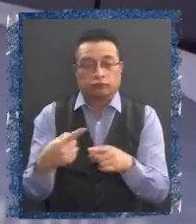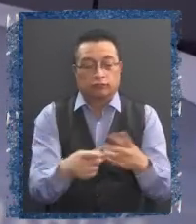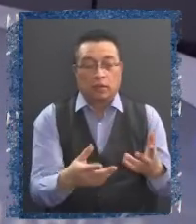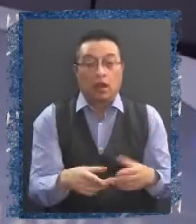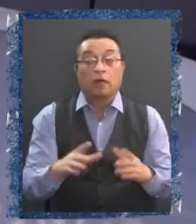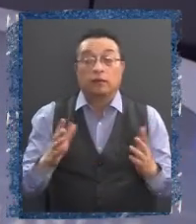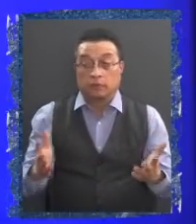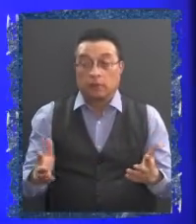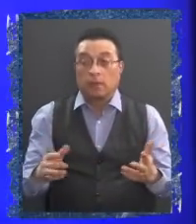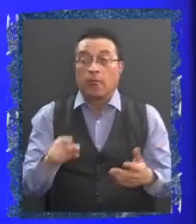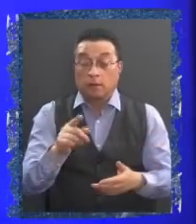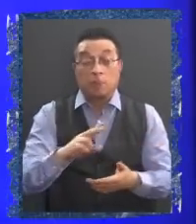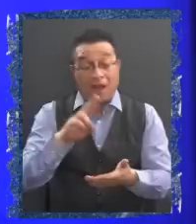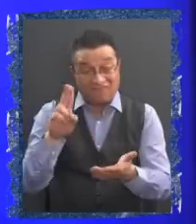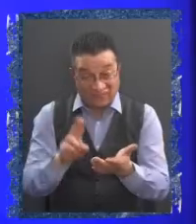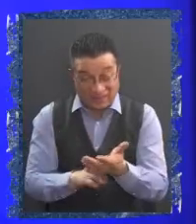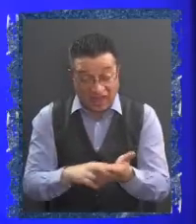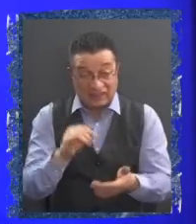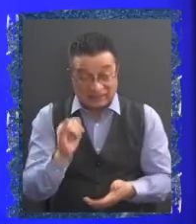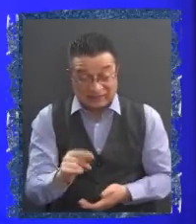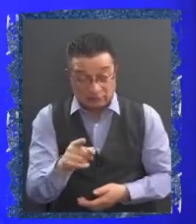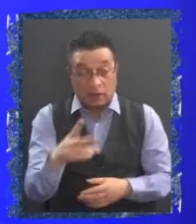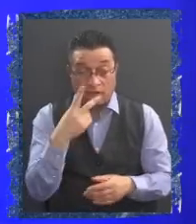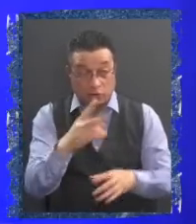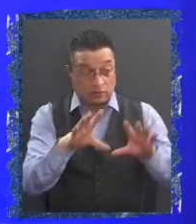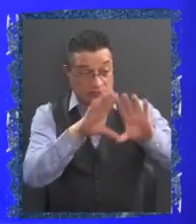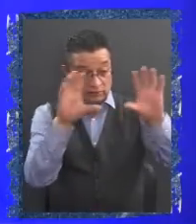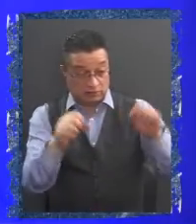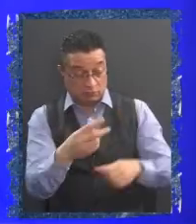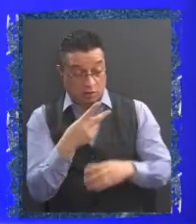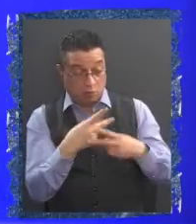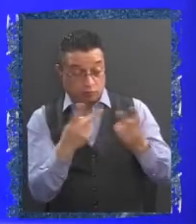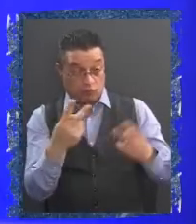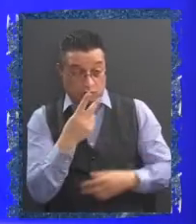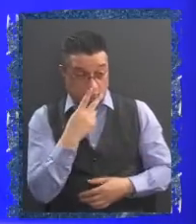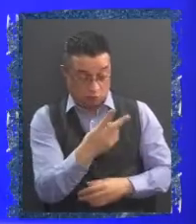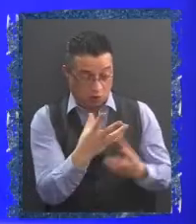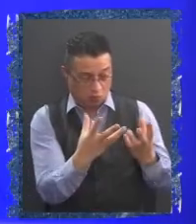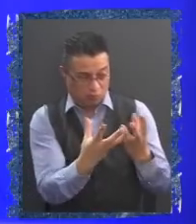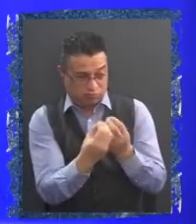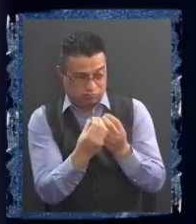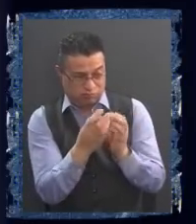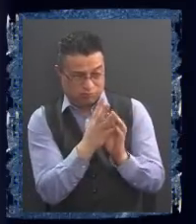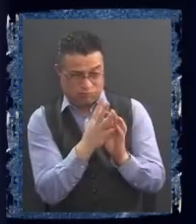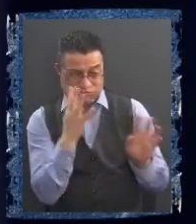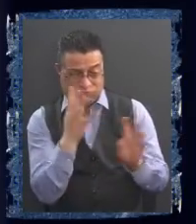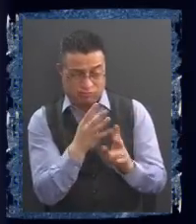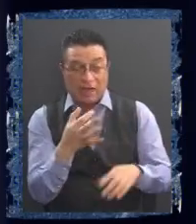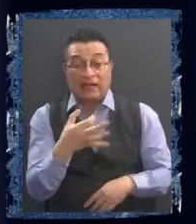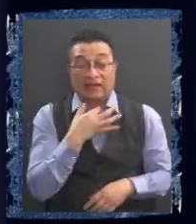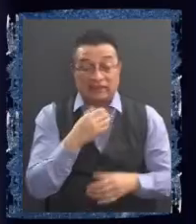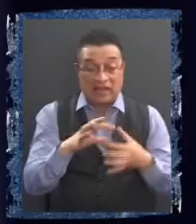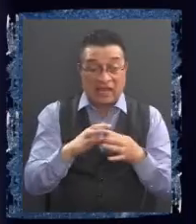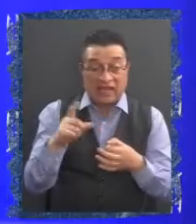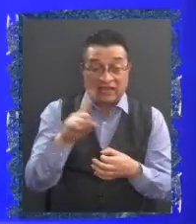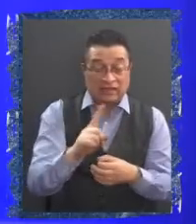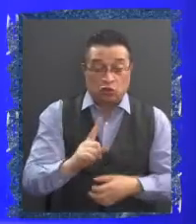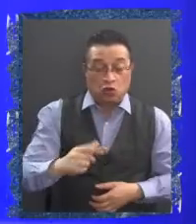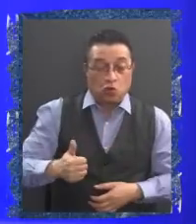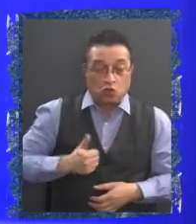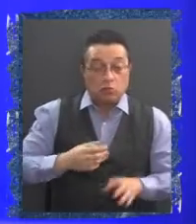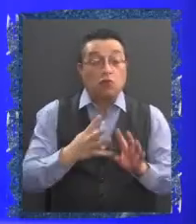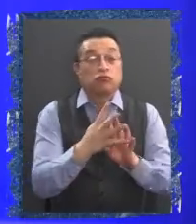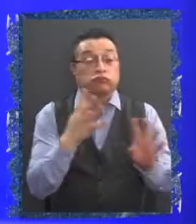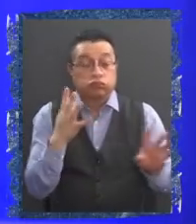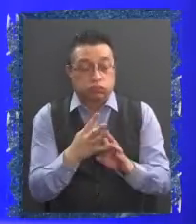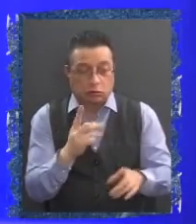Ahora, es verdad que uno ve el sistema público en este minuto congestionado, hay garantías GES que no están cumplidas, pero, hay listas de espera, mire, entonces